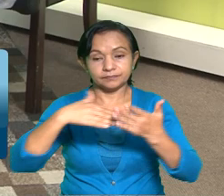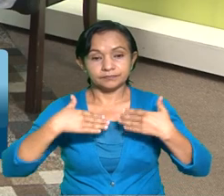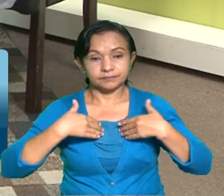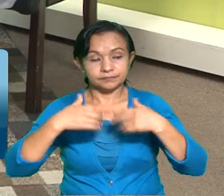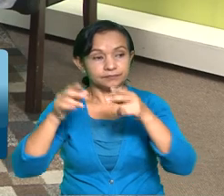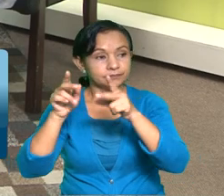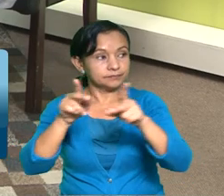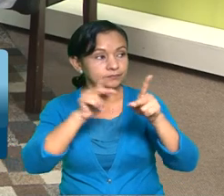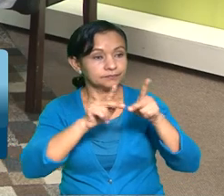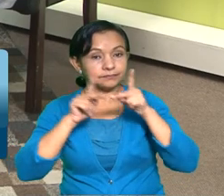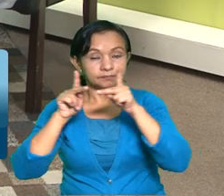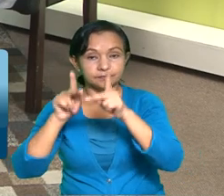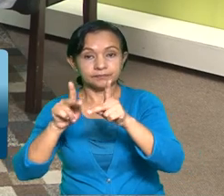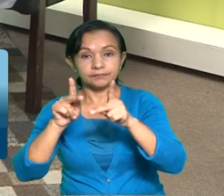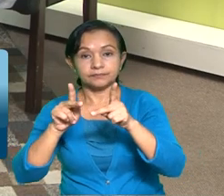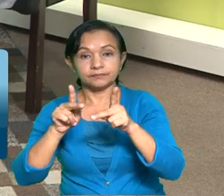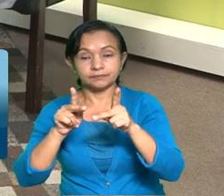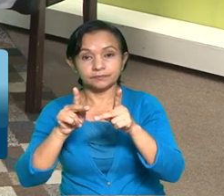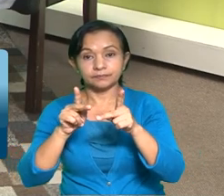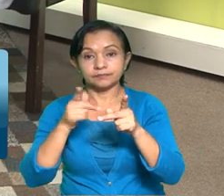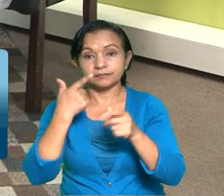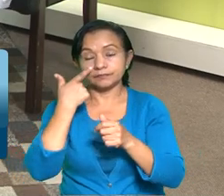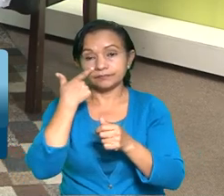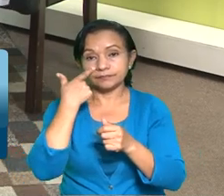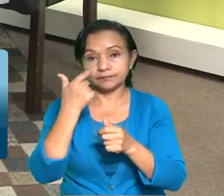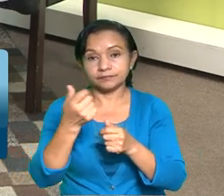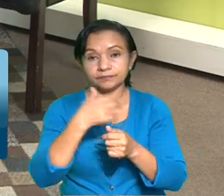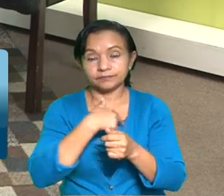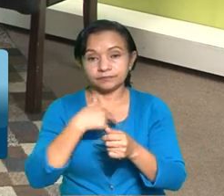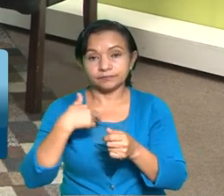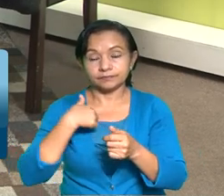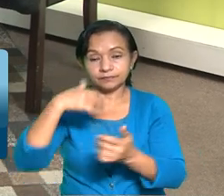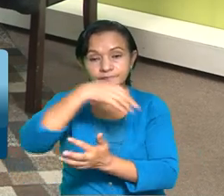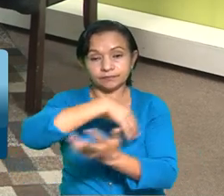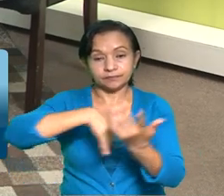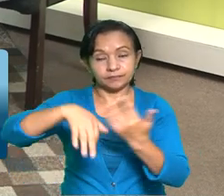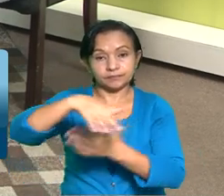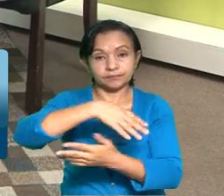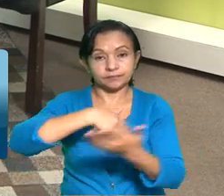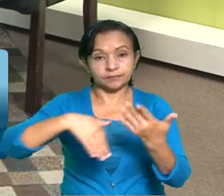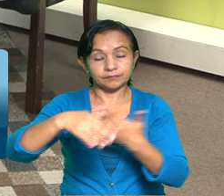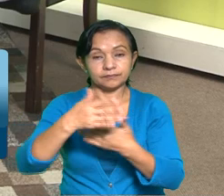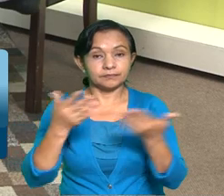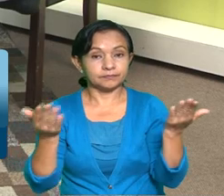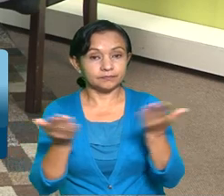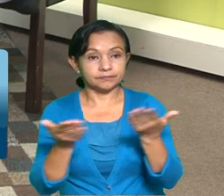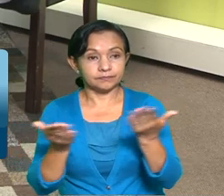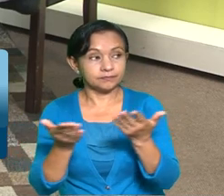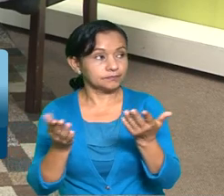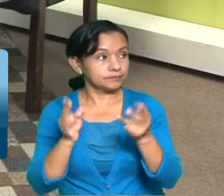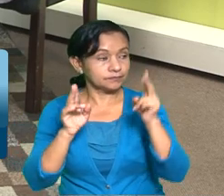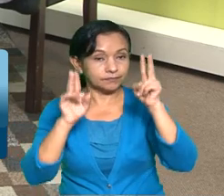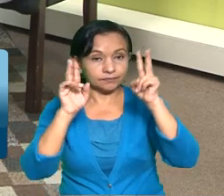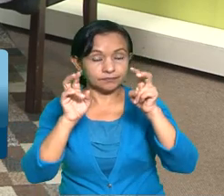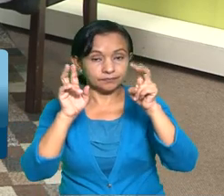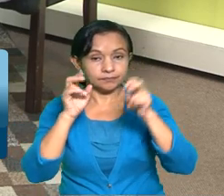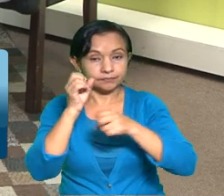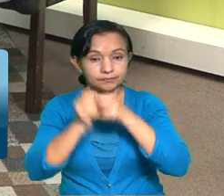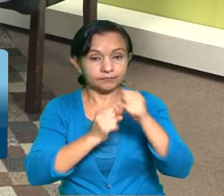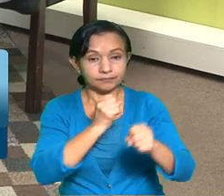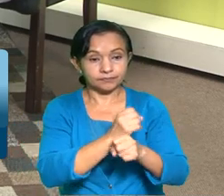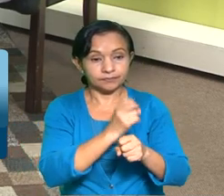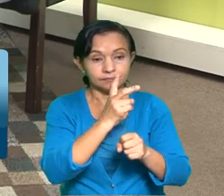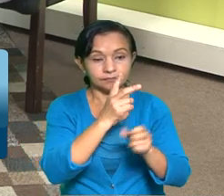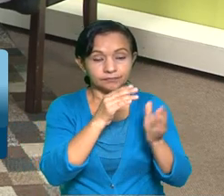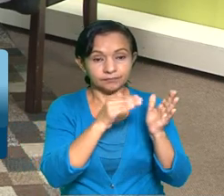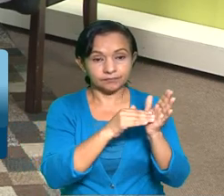población como que conozca? ¿Cómo se involucran ustedes con el lema de este año 2021,